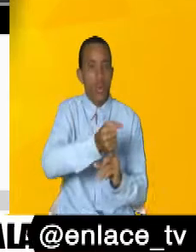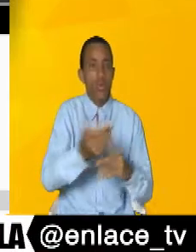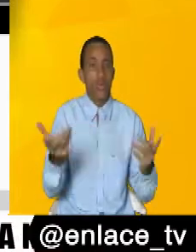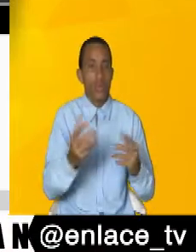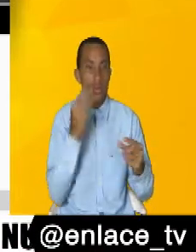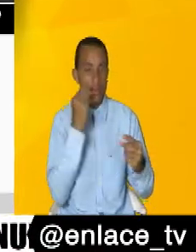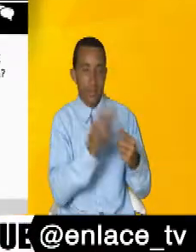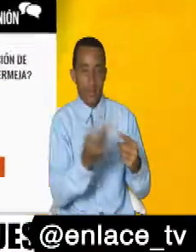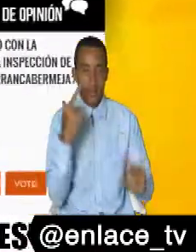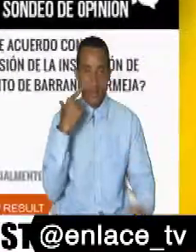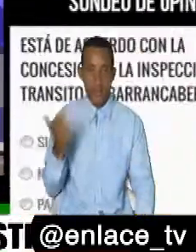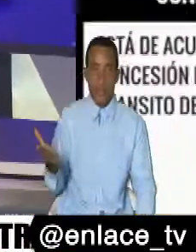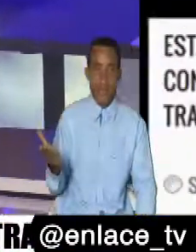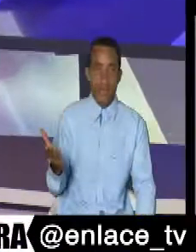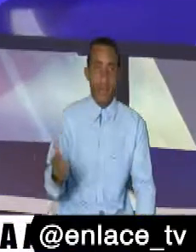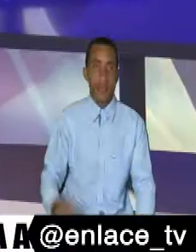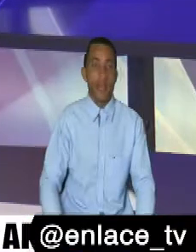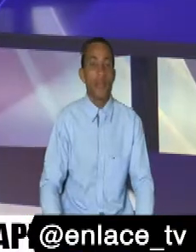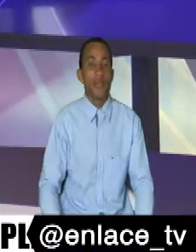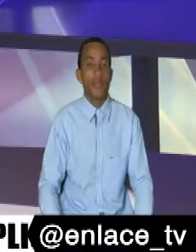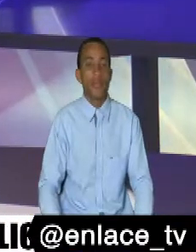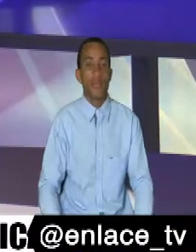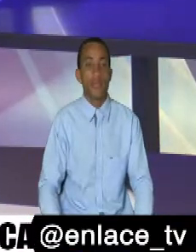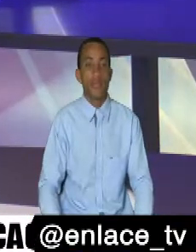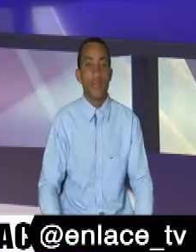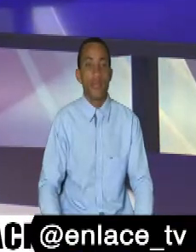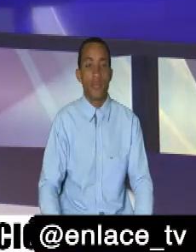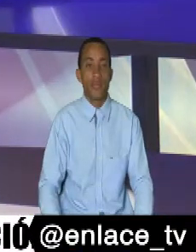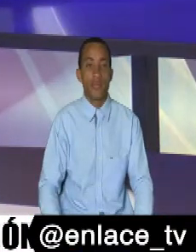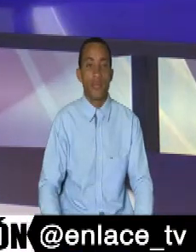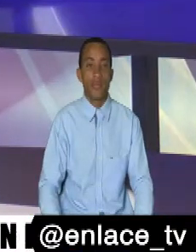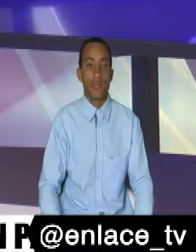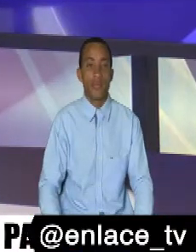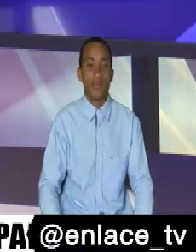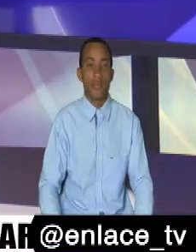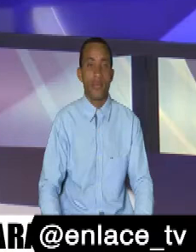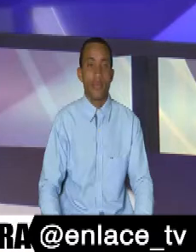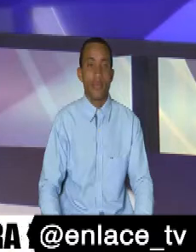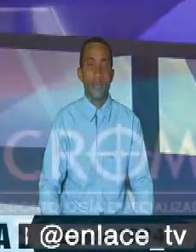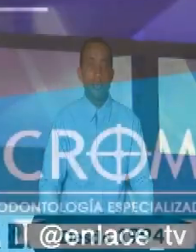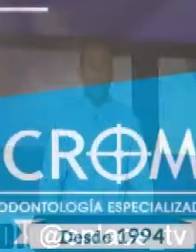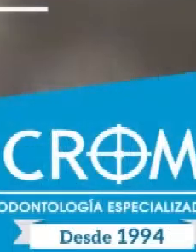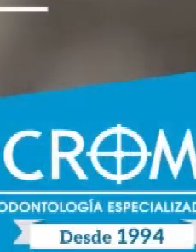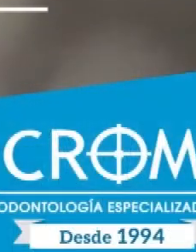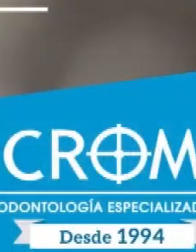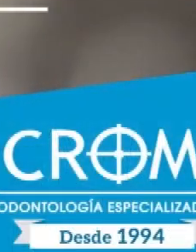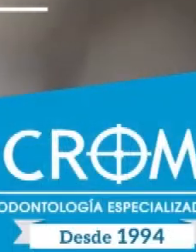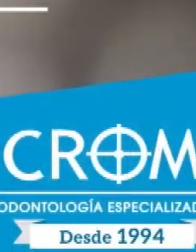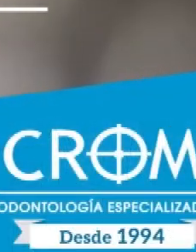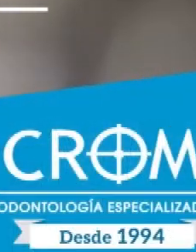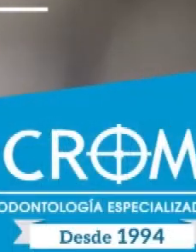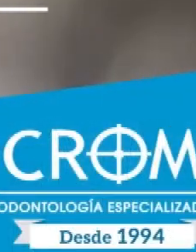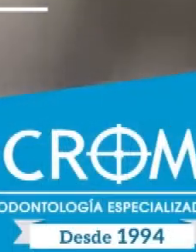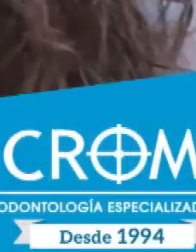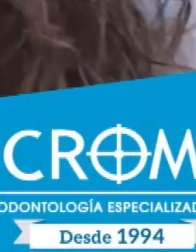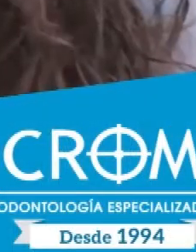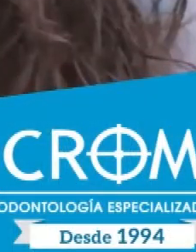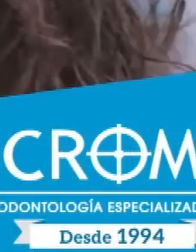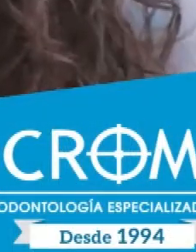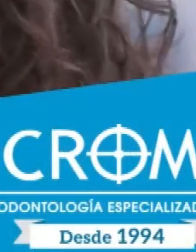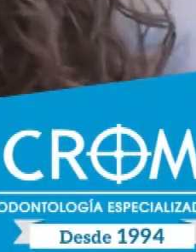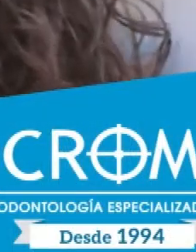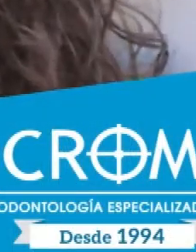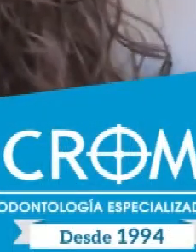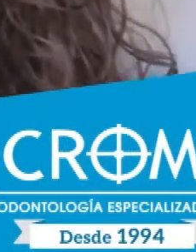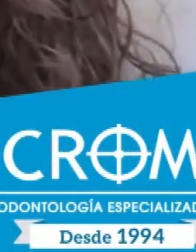está. Si quiere que no se note su ortodoncia, los brackets transparentes son para usted. Más estética con excelentes